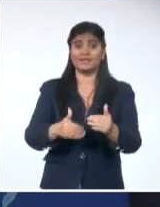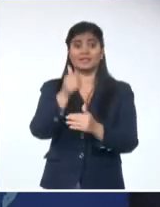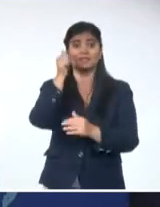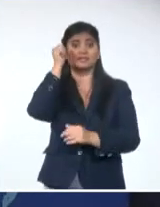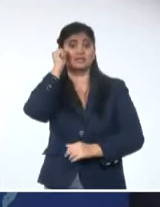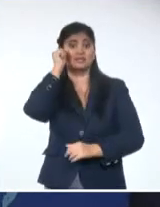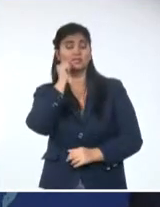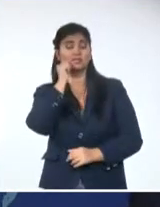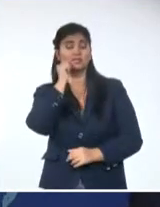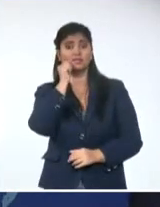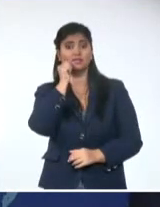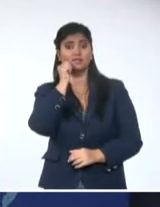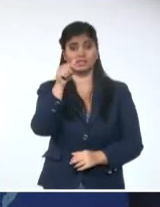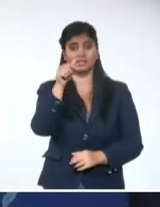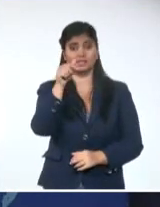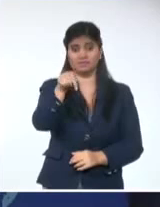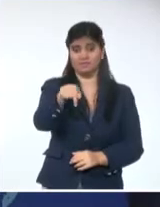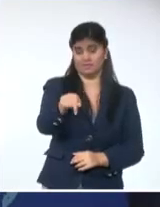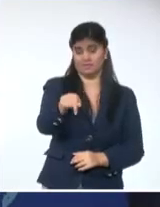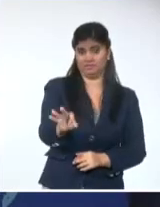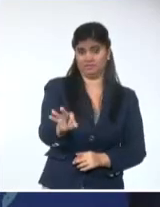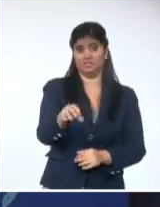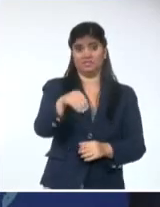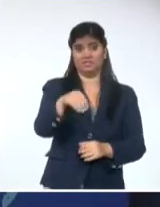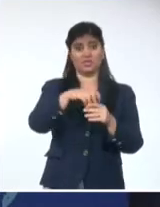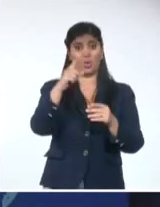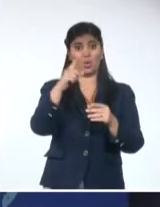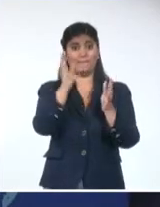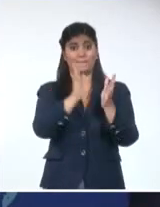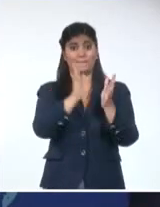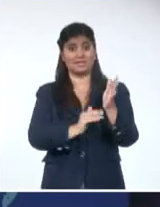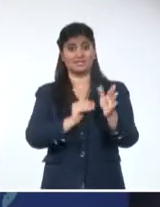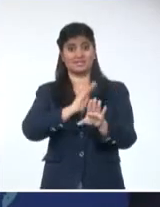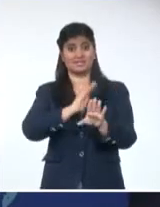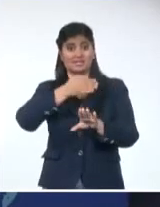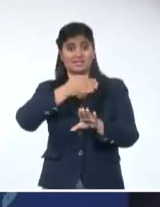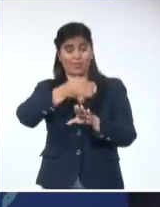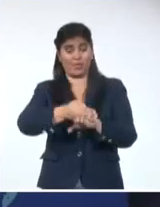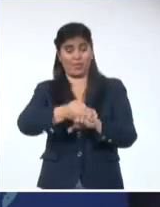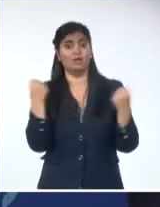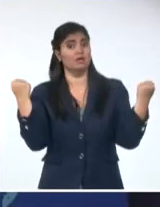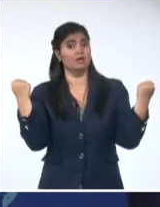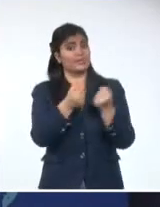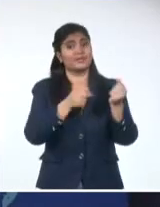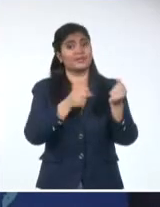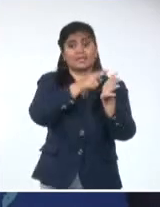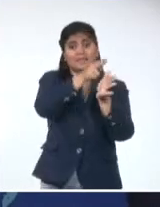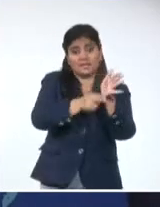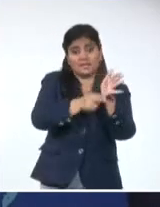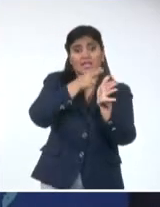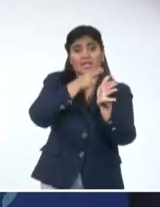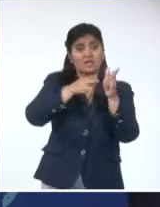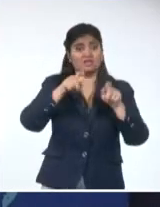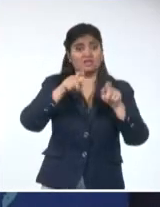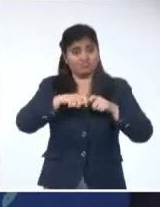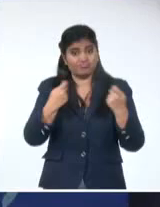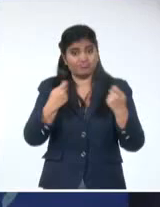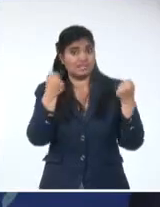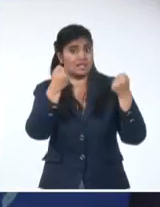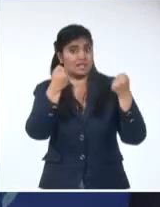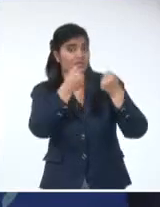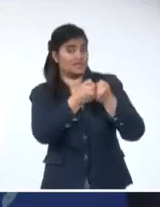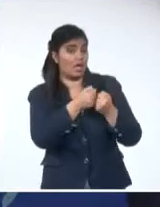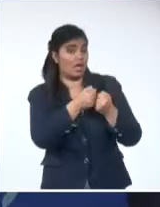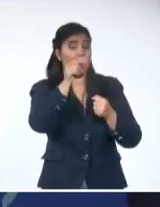segundo de la compañía norfolk souther a un mes del descarrilamiento de otros de sus trenes en ese mismo estado y que transportaba